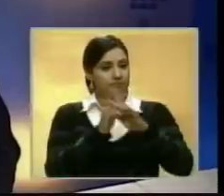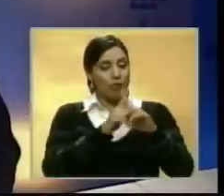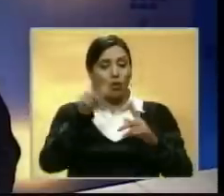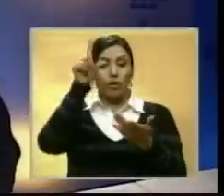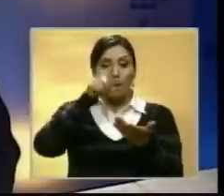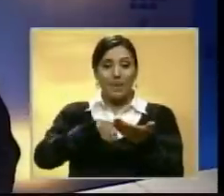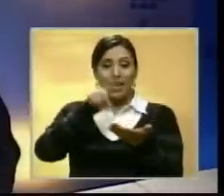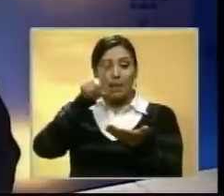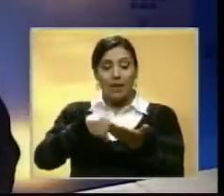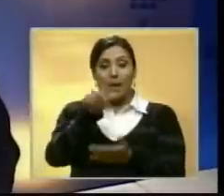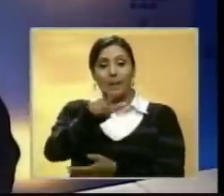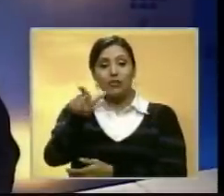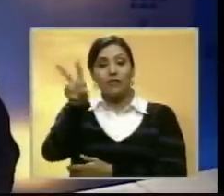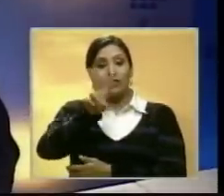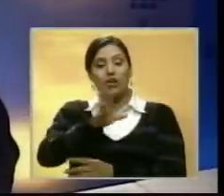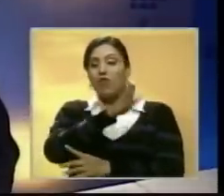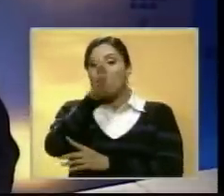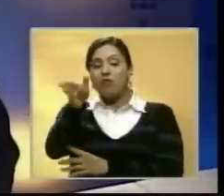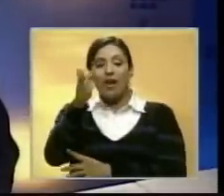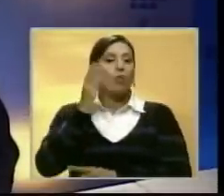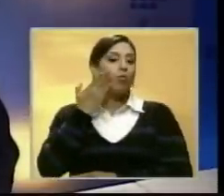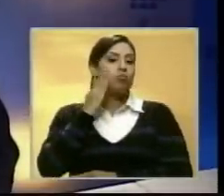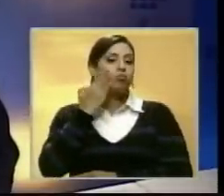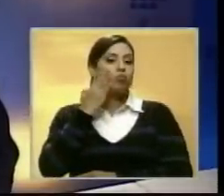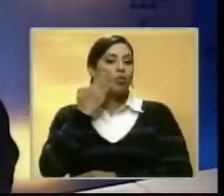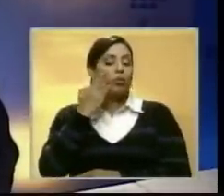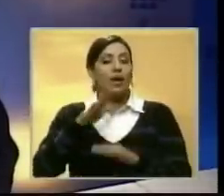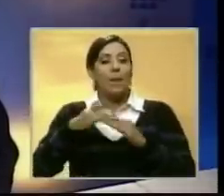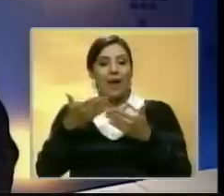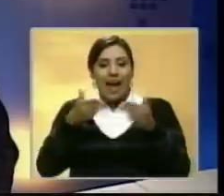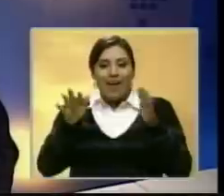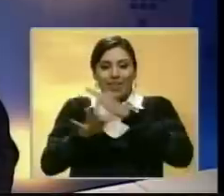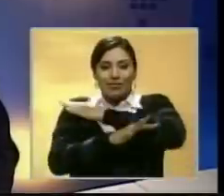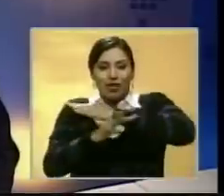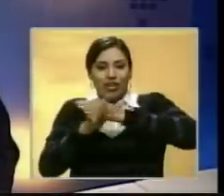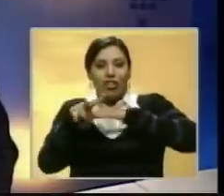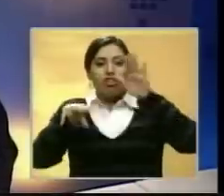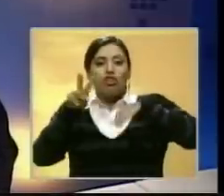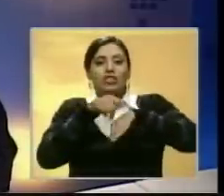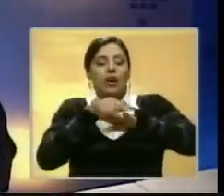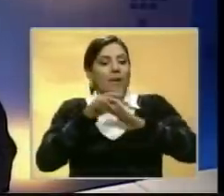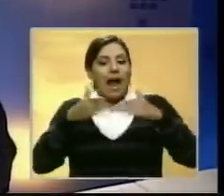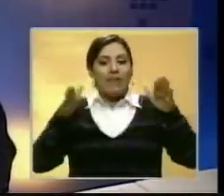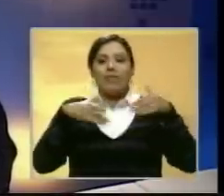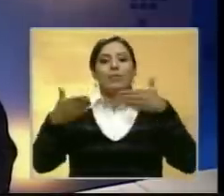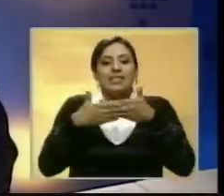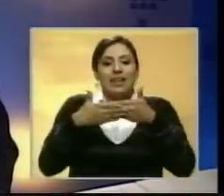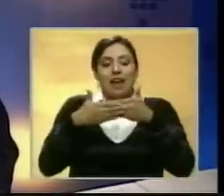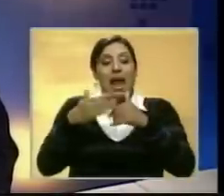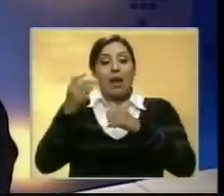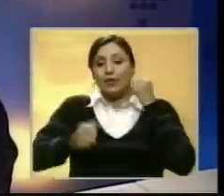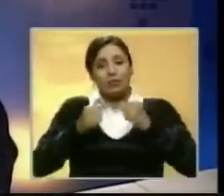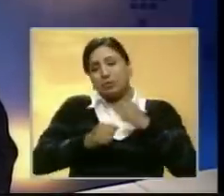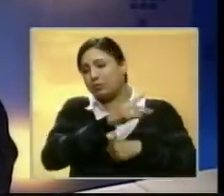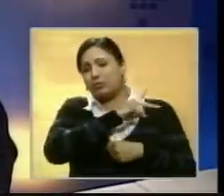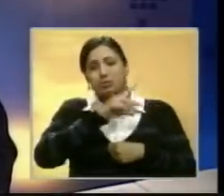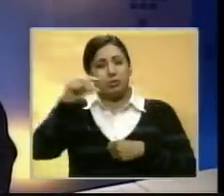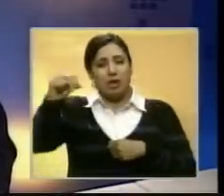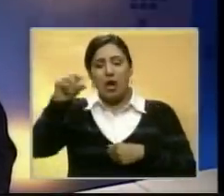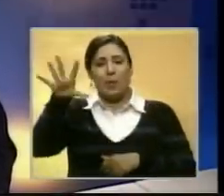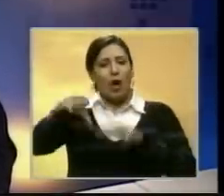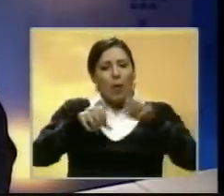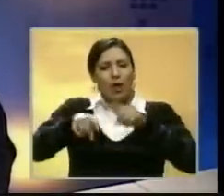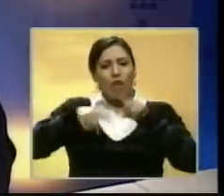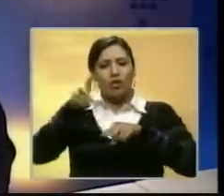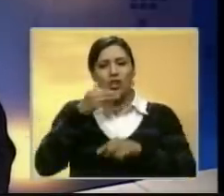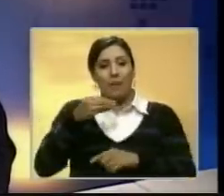Miles de venezolanos llegaron a Cúcuta tras la apertura provisional de la frontera por parte del gobierno venezolano. El gobernador del norte de Santander dijo